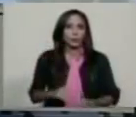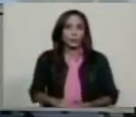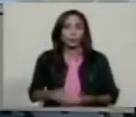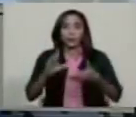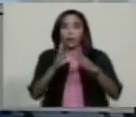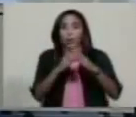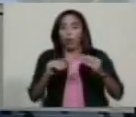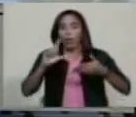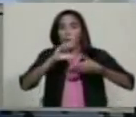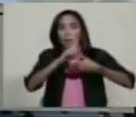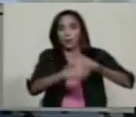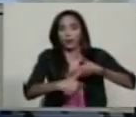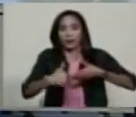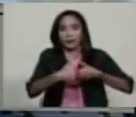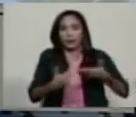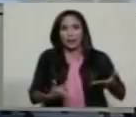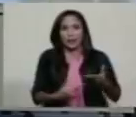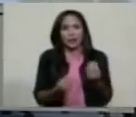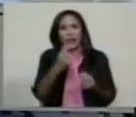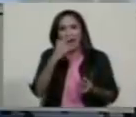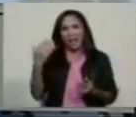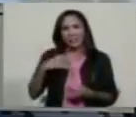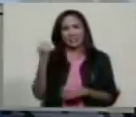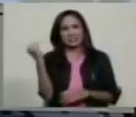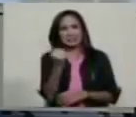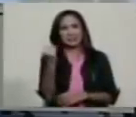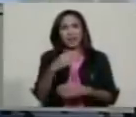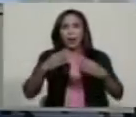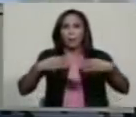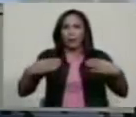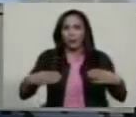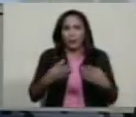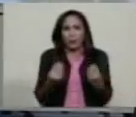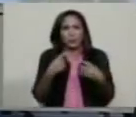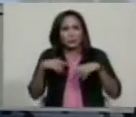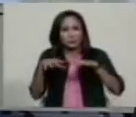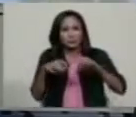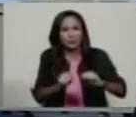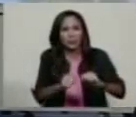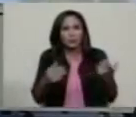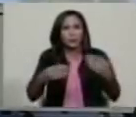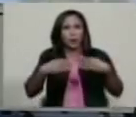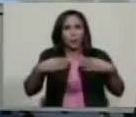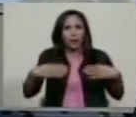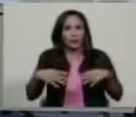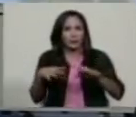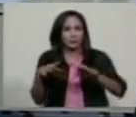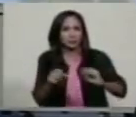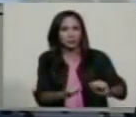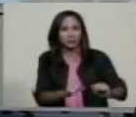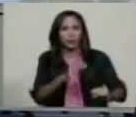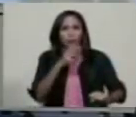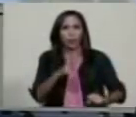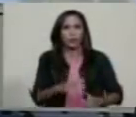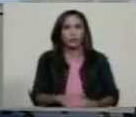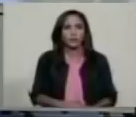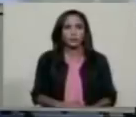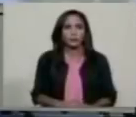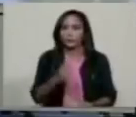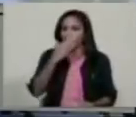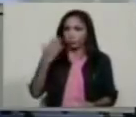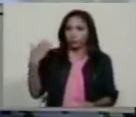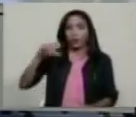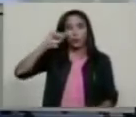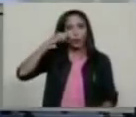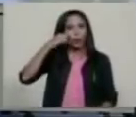norteamericanas, de asesinatos como en Panamá, la invasión a Panamá. Yo recuerdo cuando fuimos al barrio